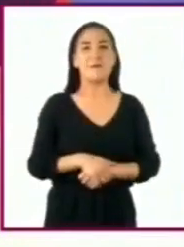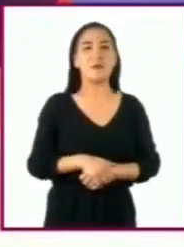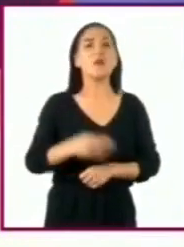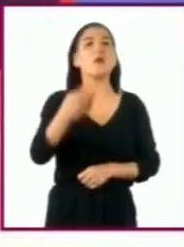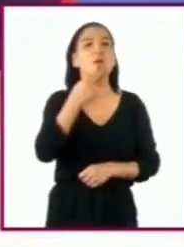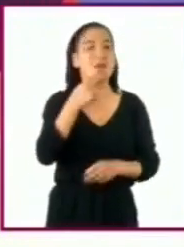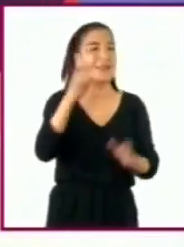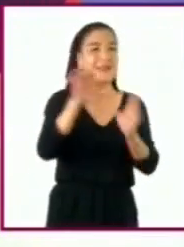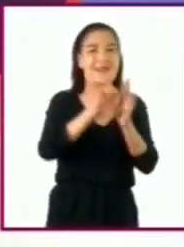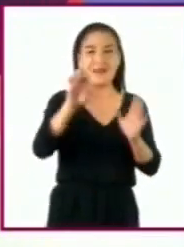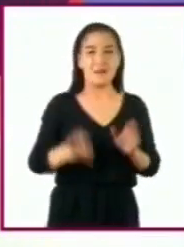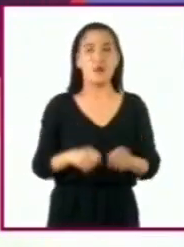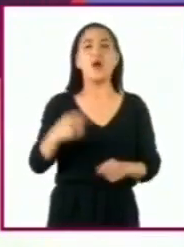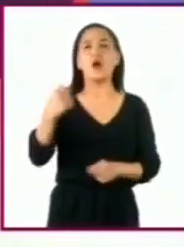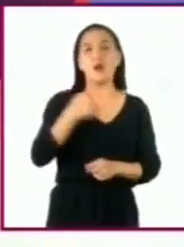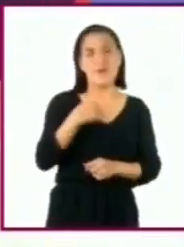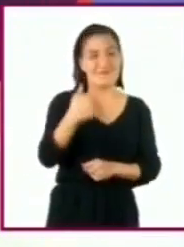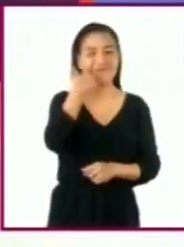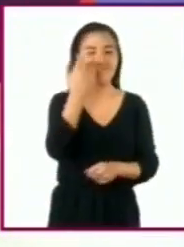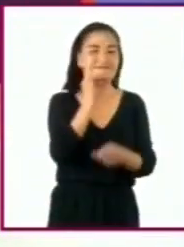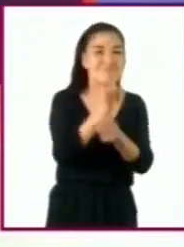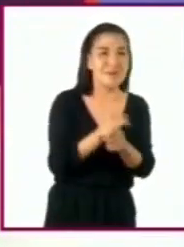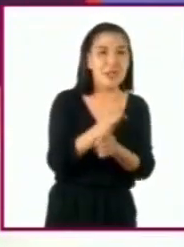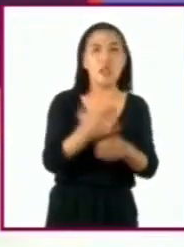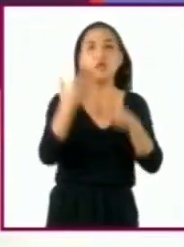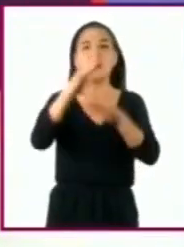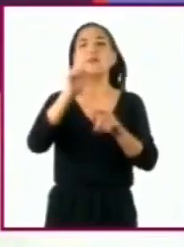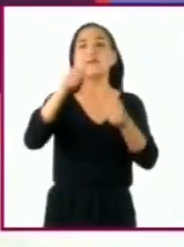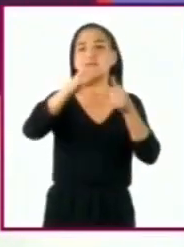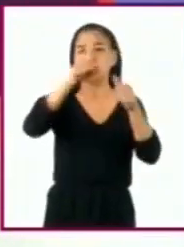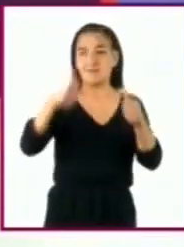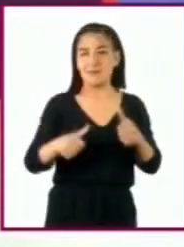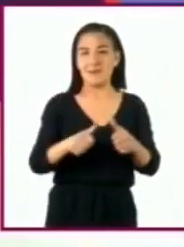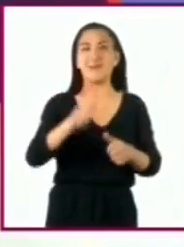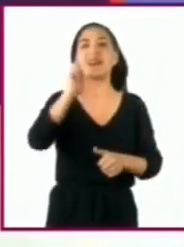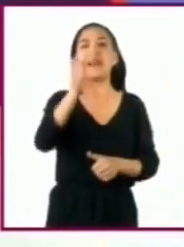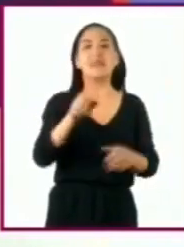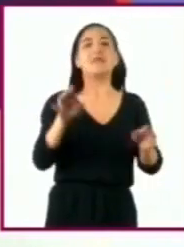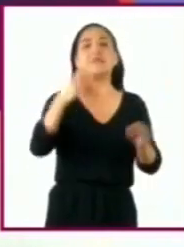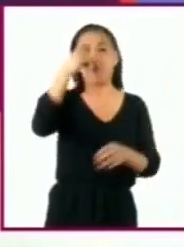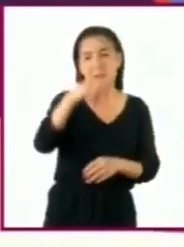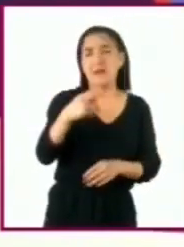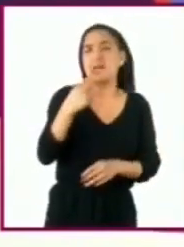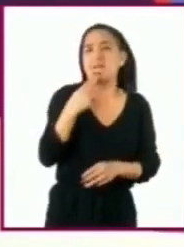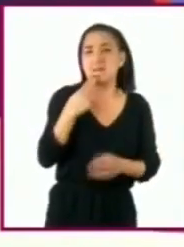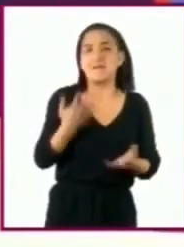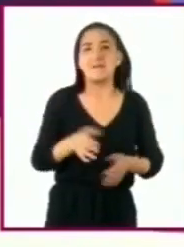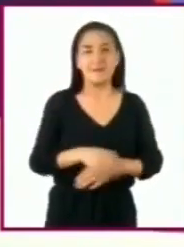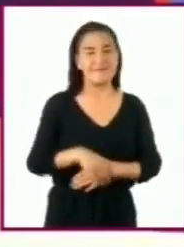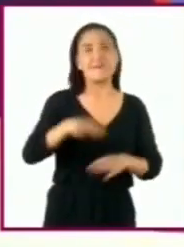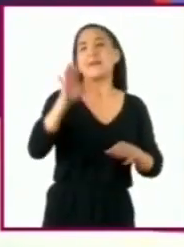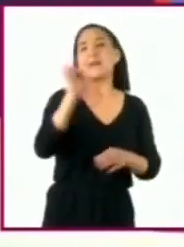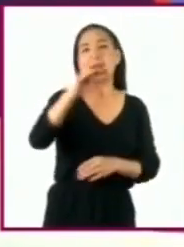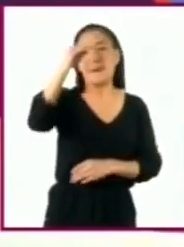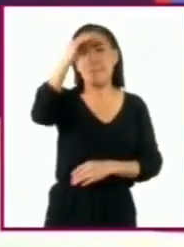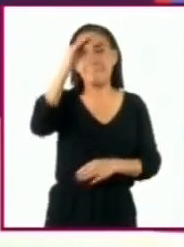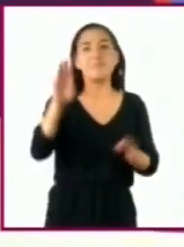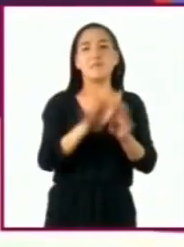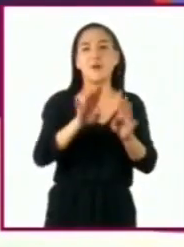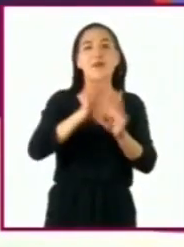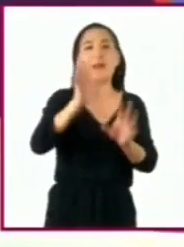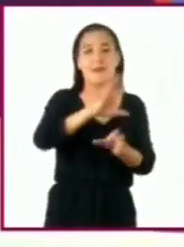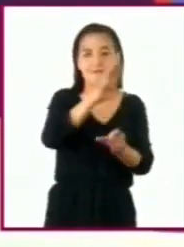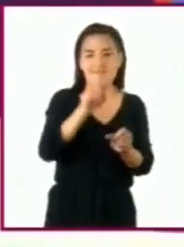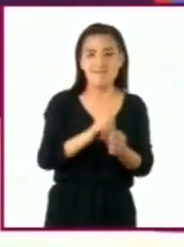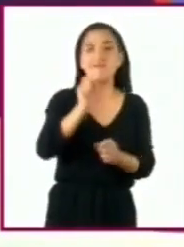este ejemplo. Si yo quisiera investigar sobre el arte, ¿qué es? ¿Para qué sirve? Supongamos que hemos recopilado las